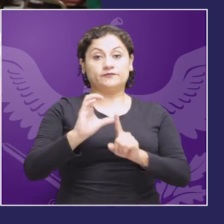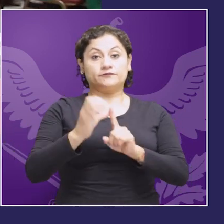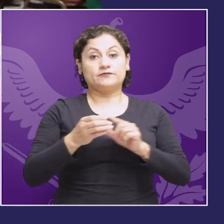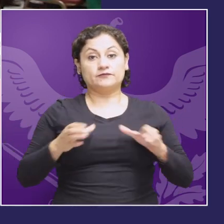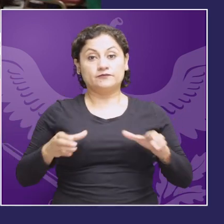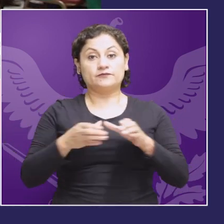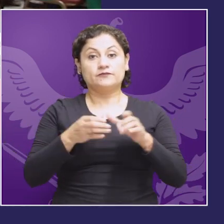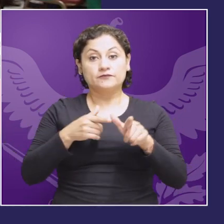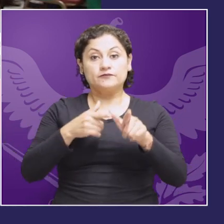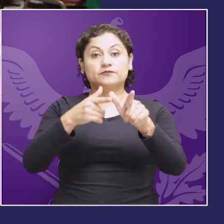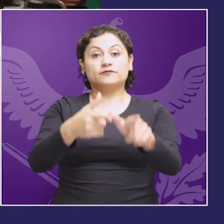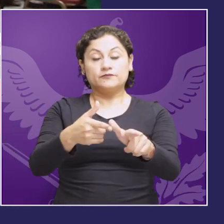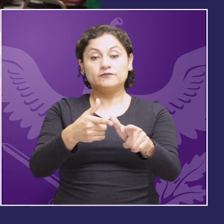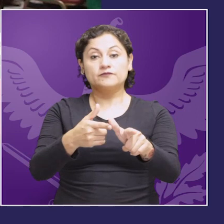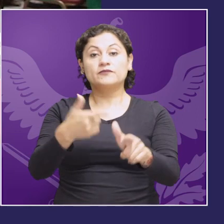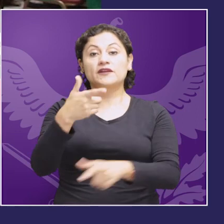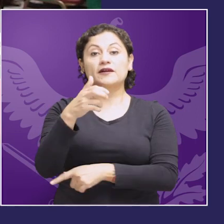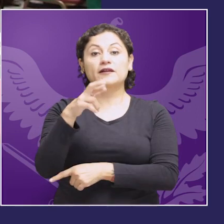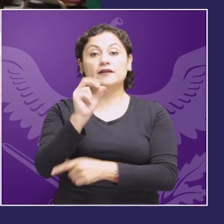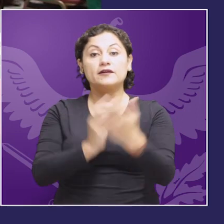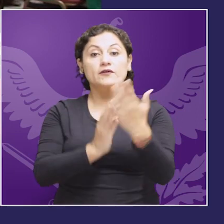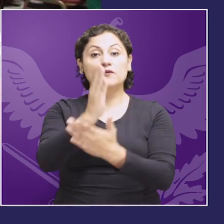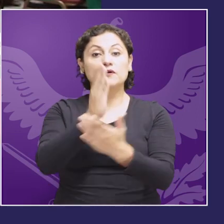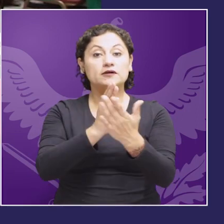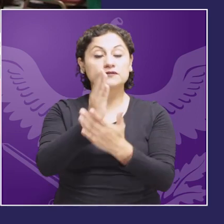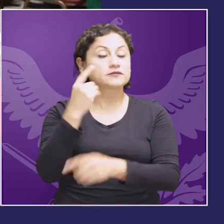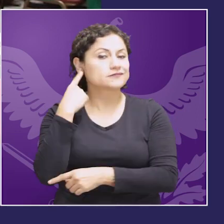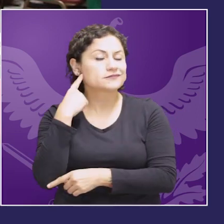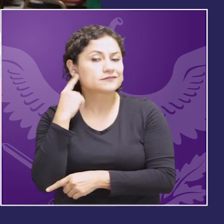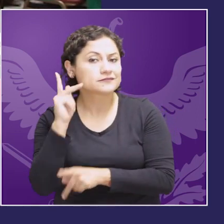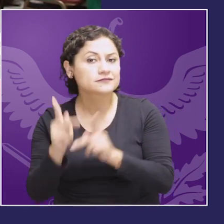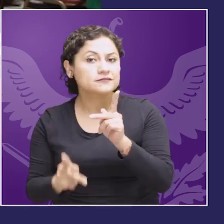la Justicia. ¿Y esto se oye?